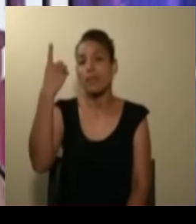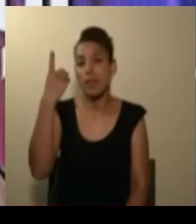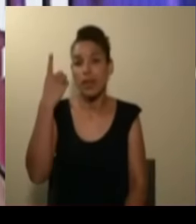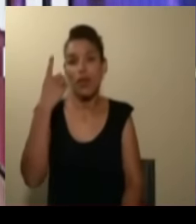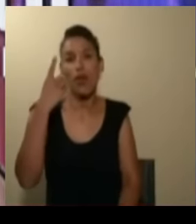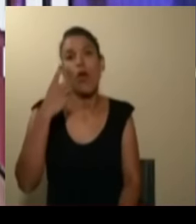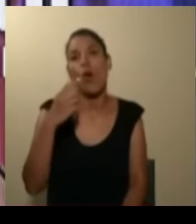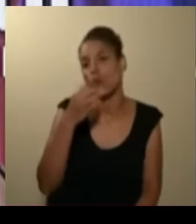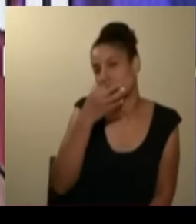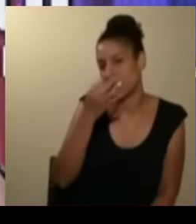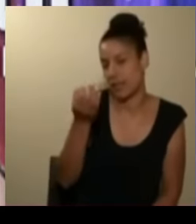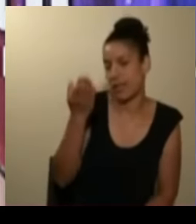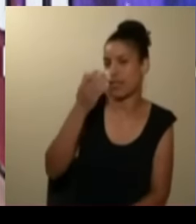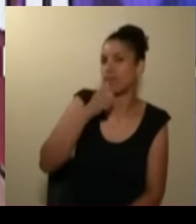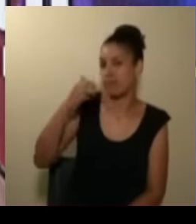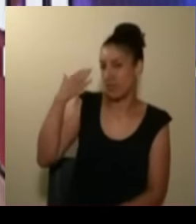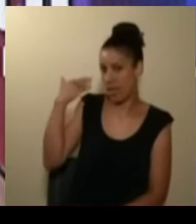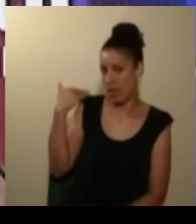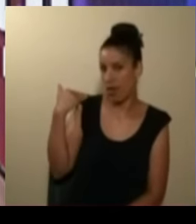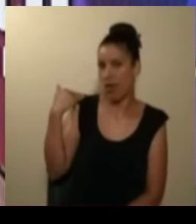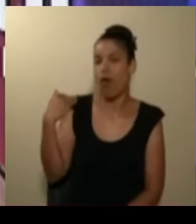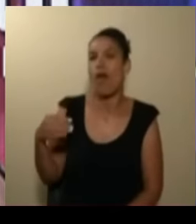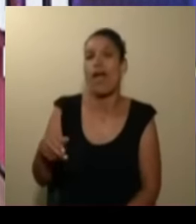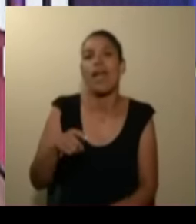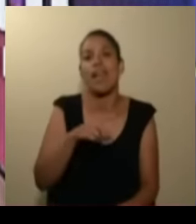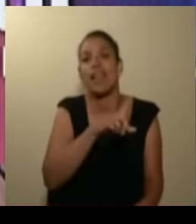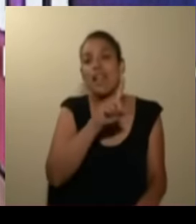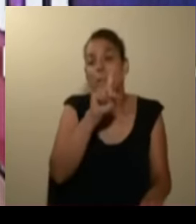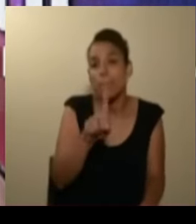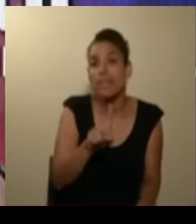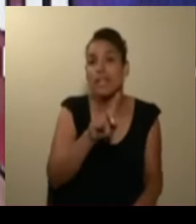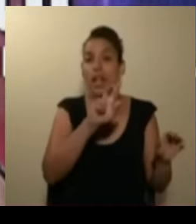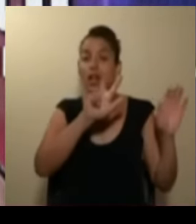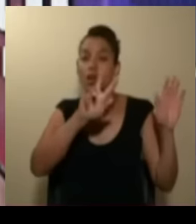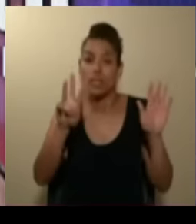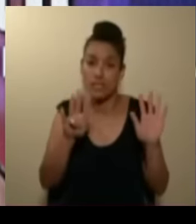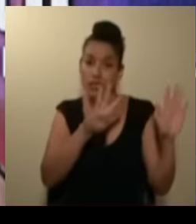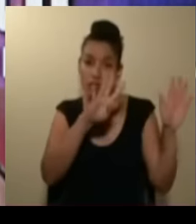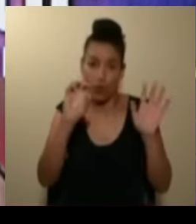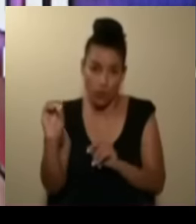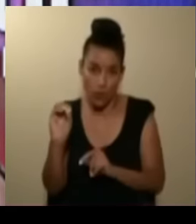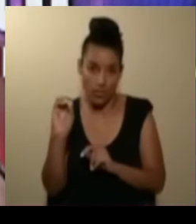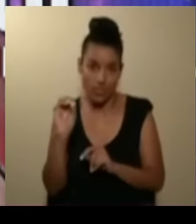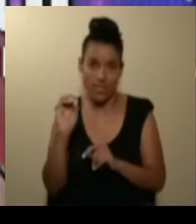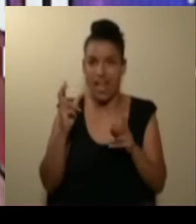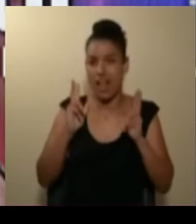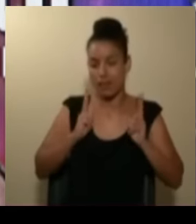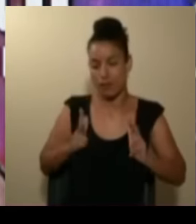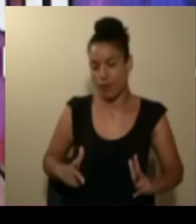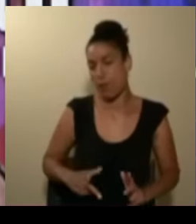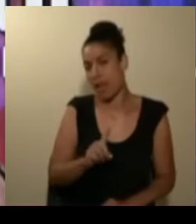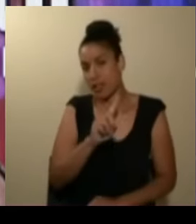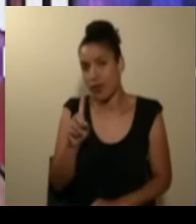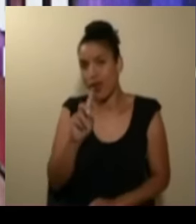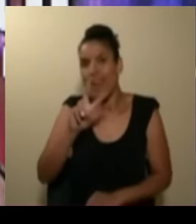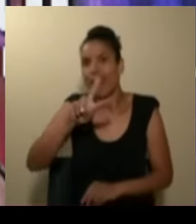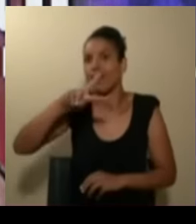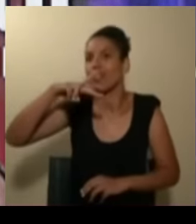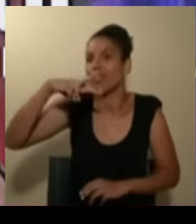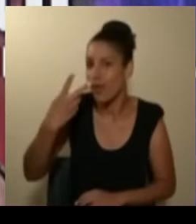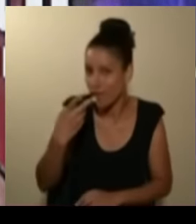pasado. La informalidad en los 90 era casi el doble de la que fue al final de los gobiernos del